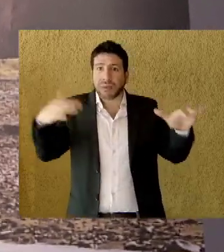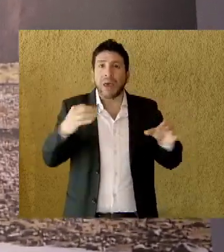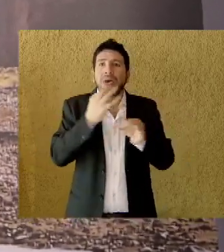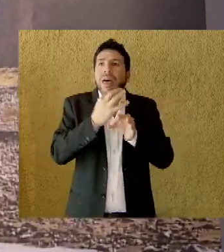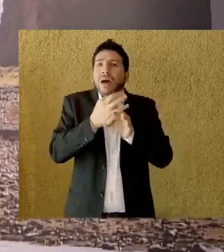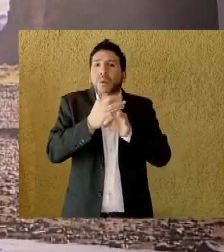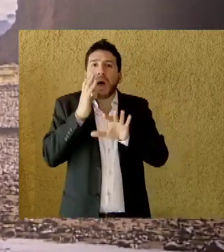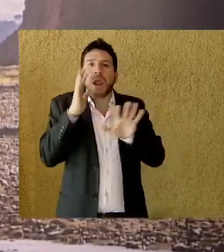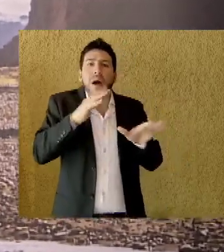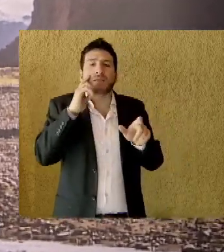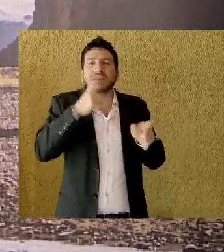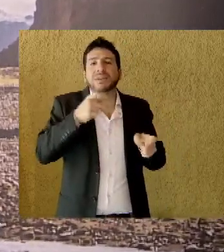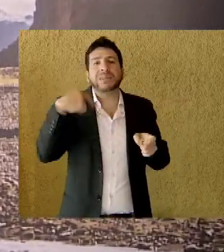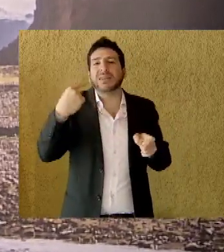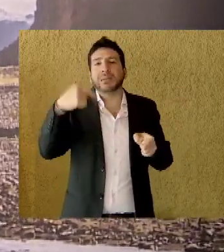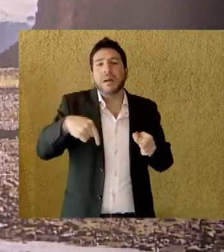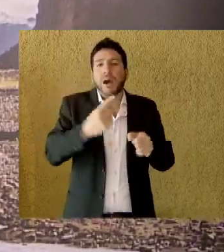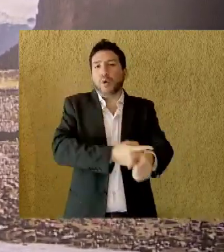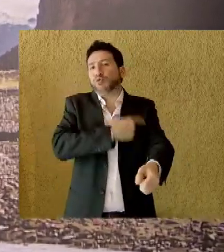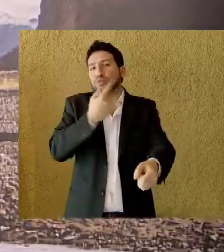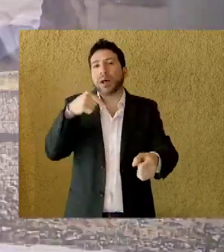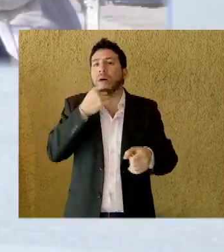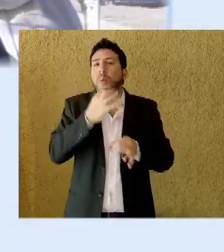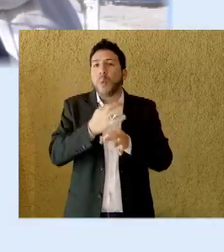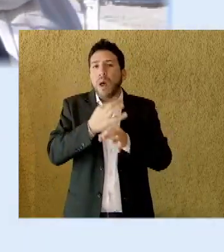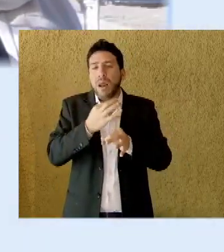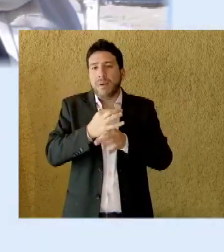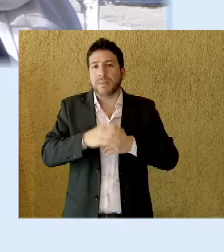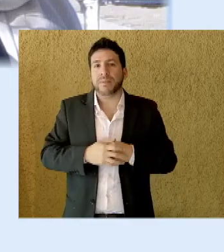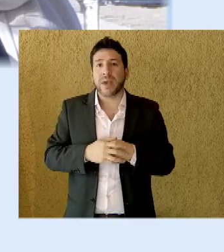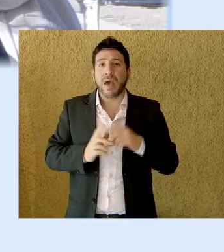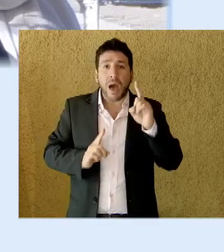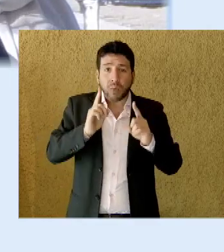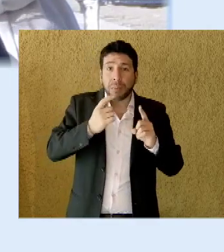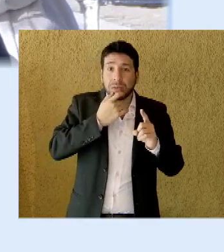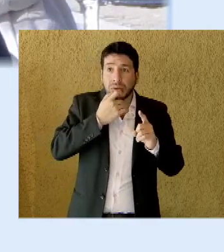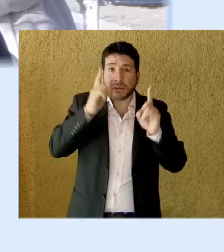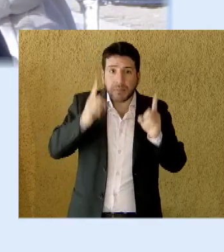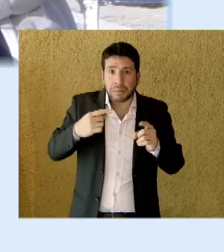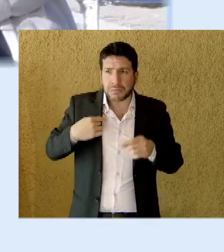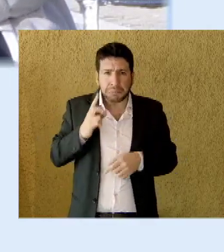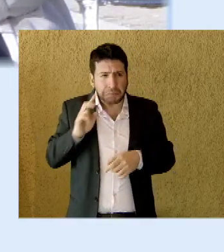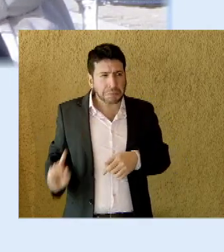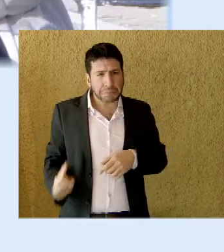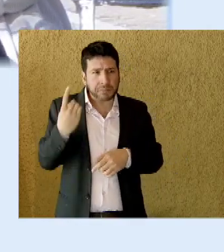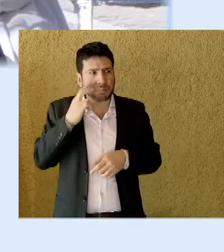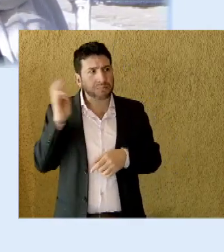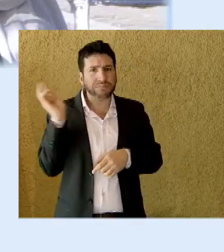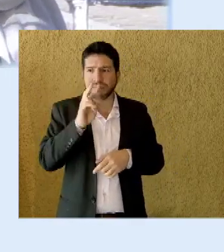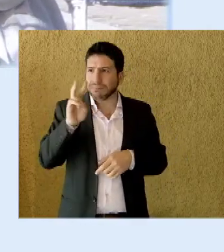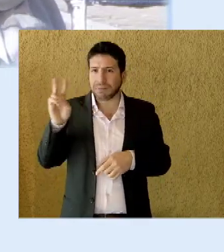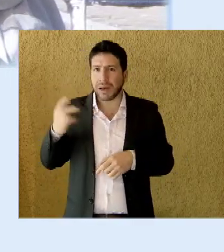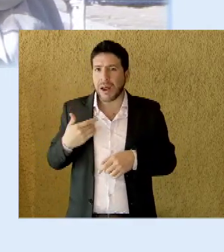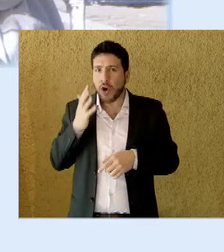Sí, exactamente, es una visita que no puede faltar. Bueno, seguramente algunos mendocinos se estén topando tal vez por primera vez con lo que hay adentro de